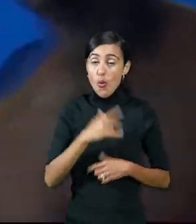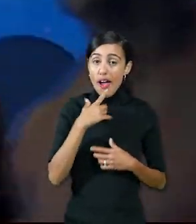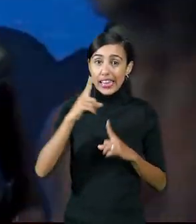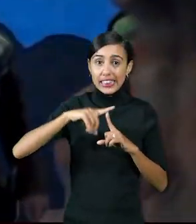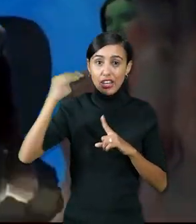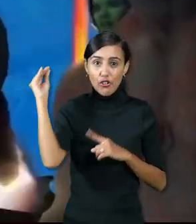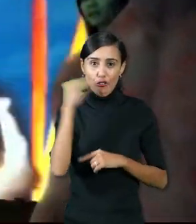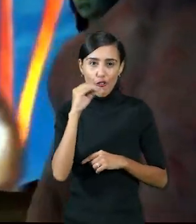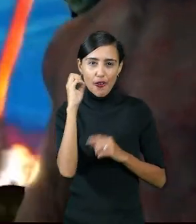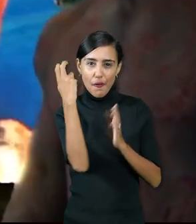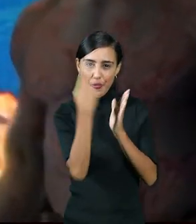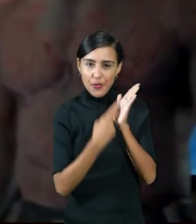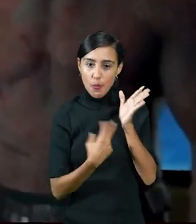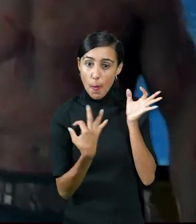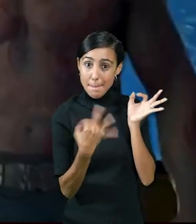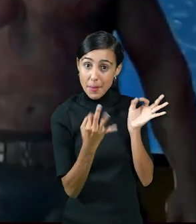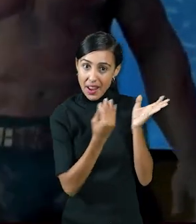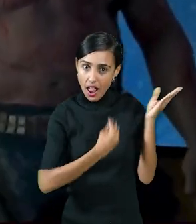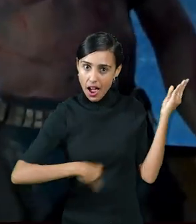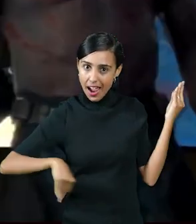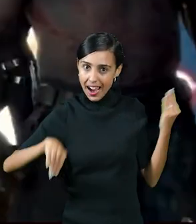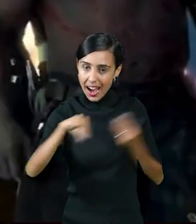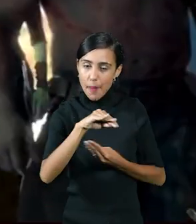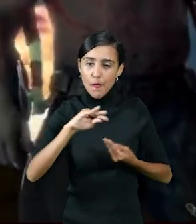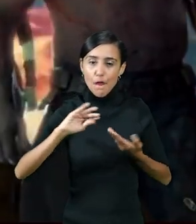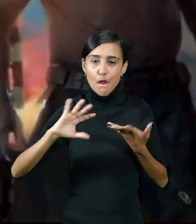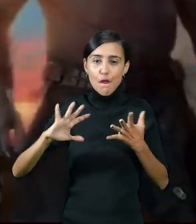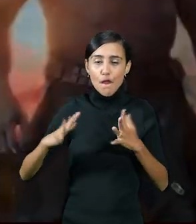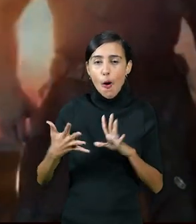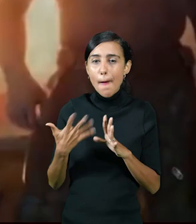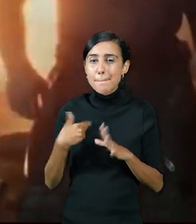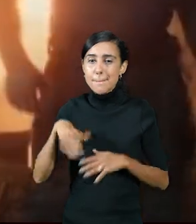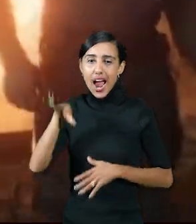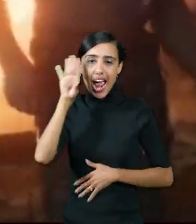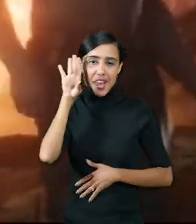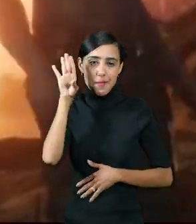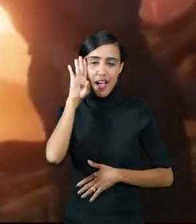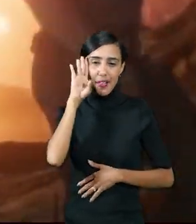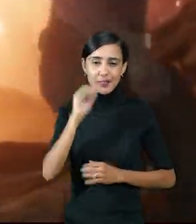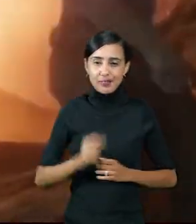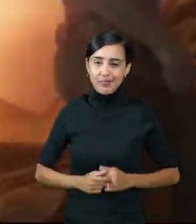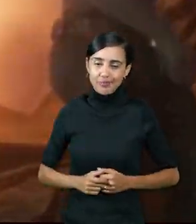de los dibujos en papel a un boceto de la película animado.